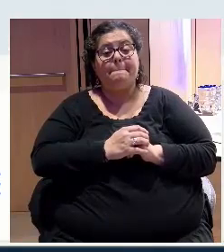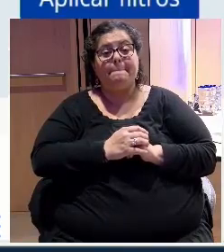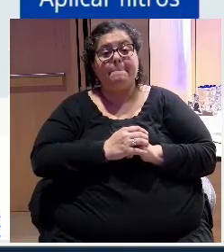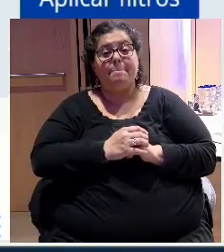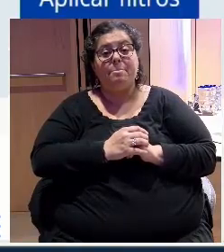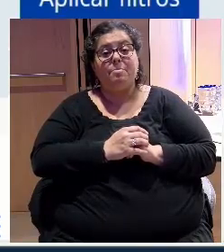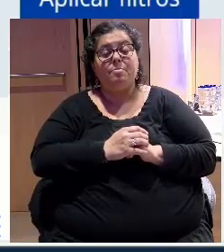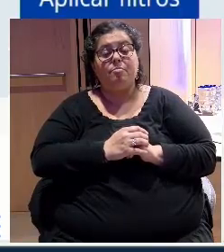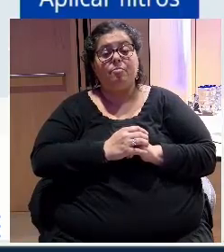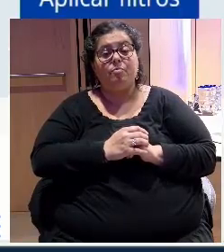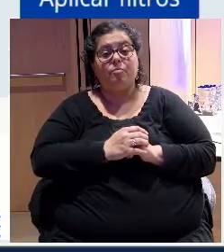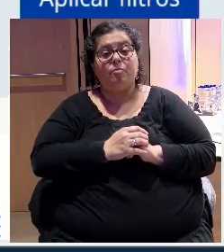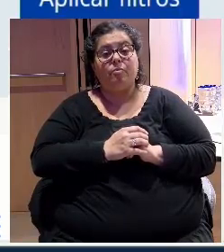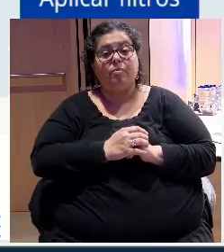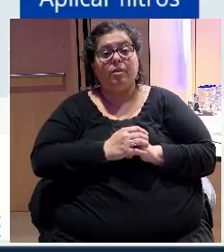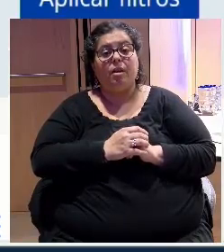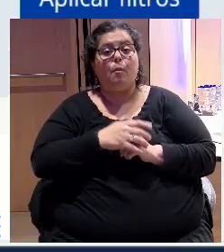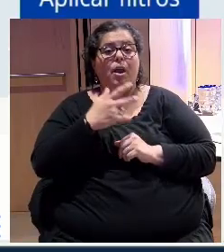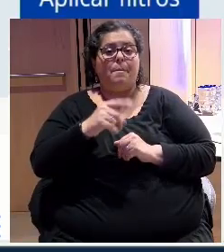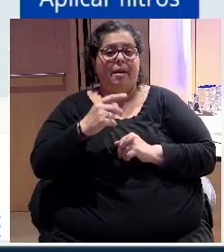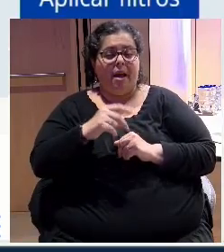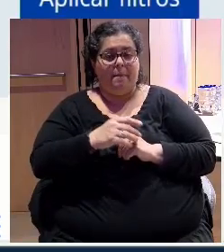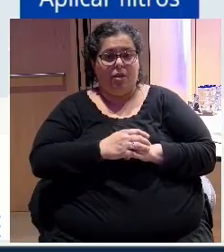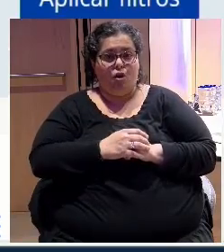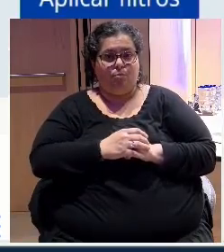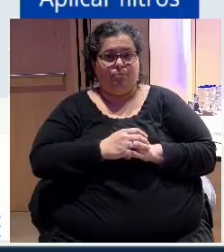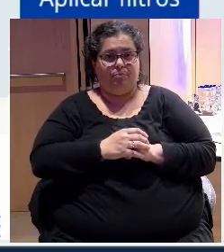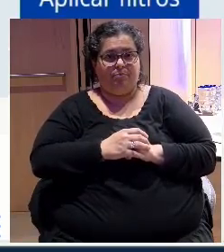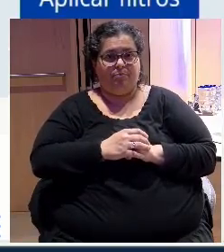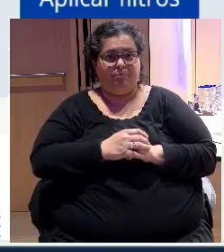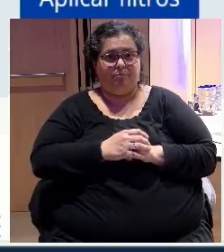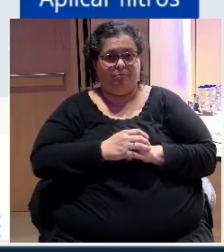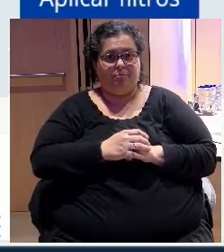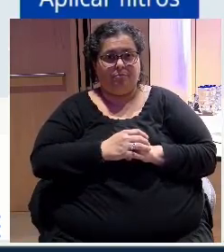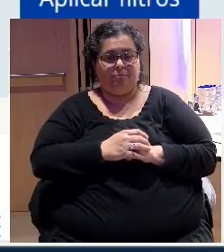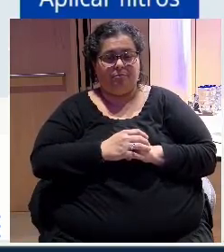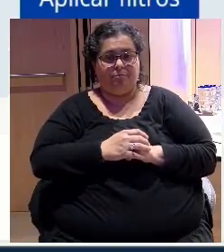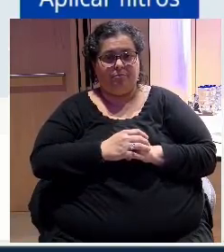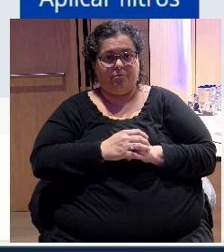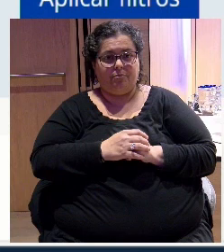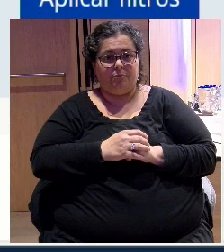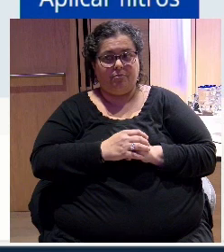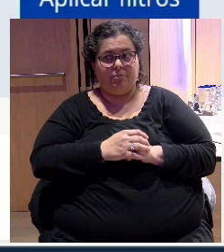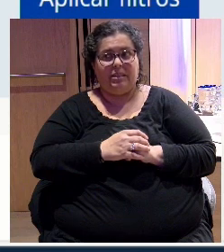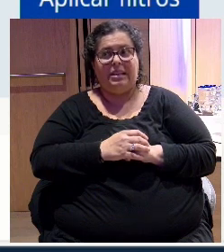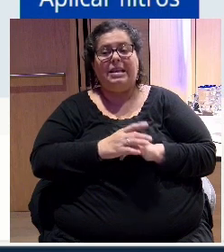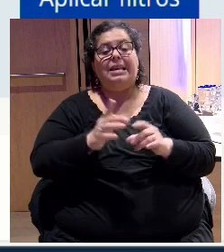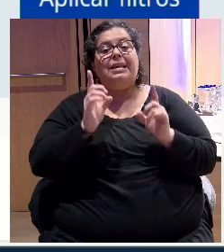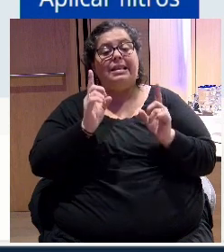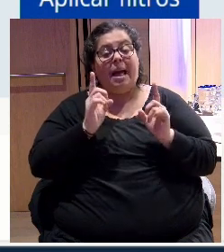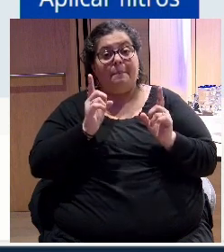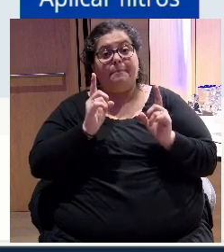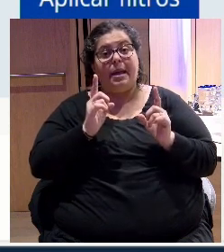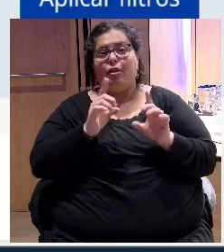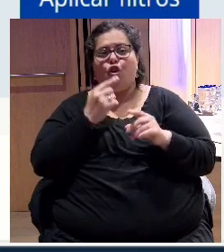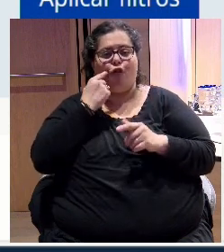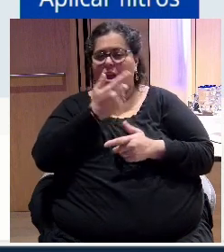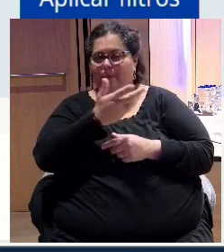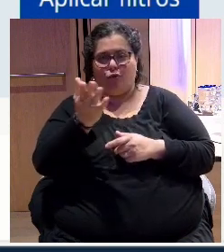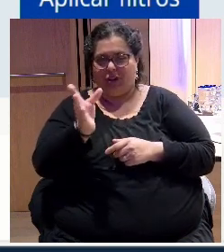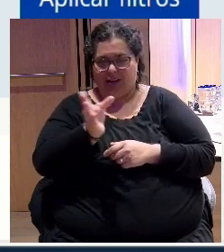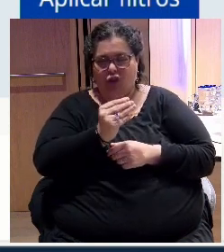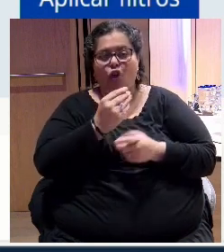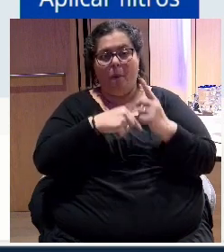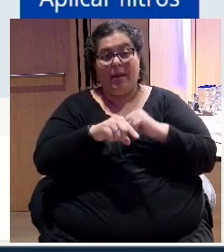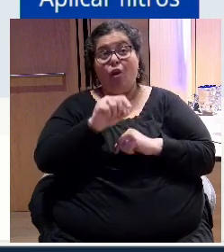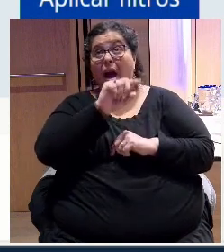Bien. Voy a ir medio rápido con esto. Perfecto, Leticia. Sí, está. Lo que tengo la pestaña de trabajo, no voy a mostrar todo, pero sí la